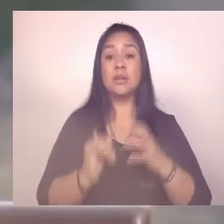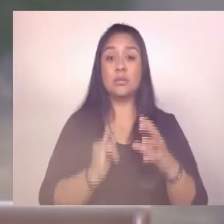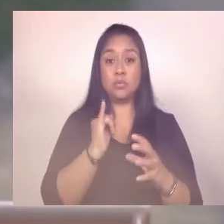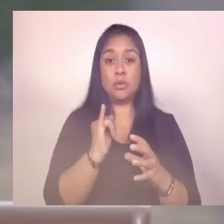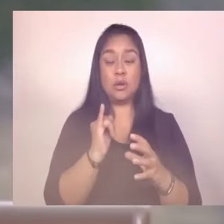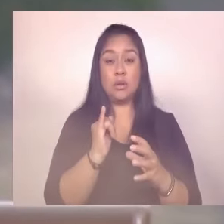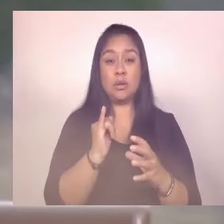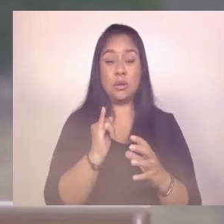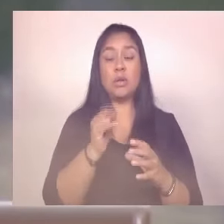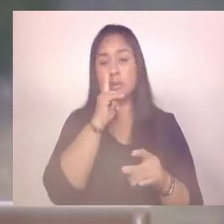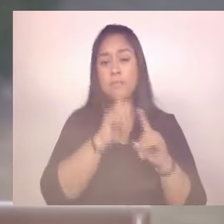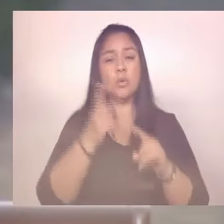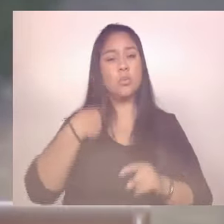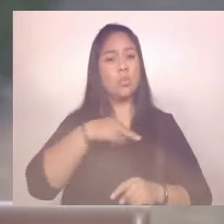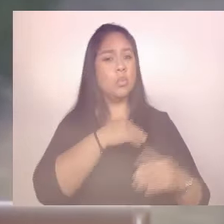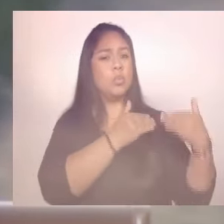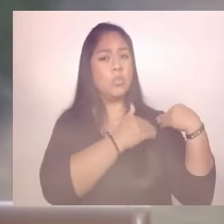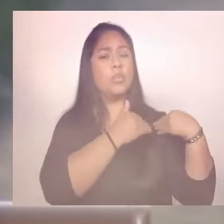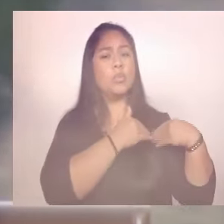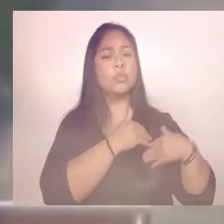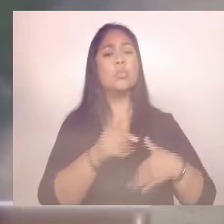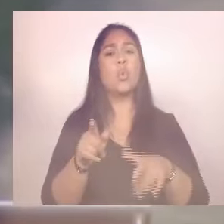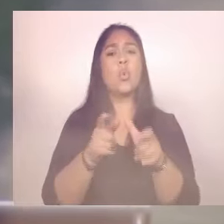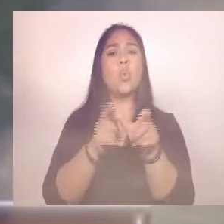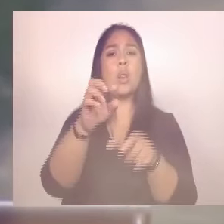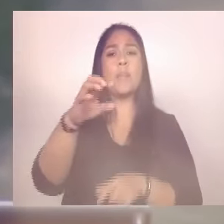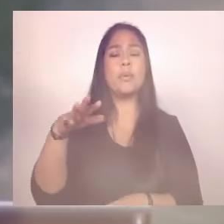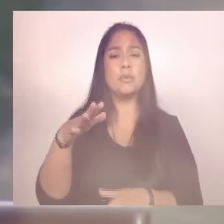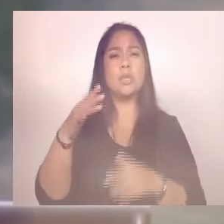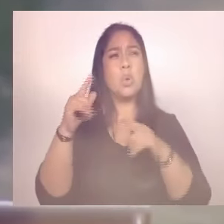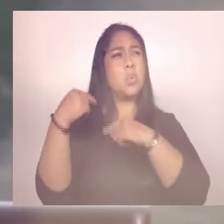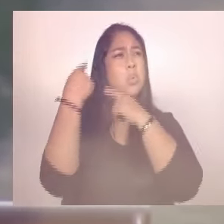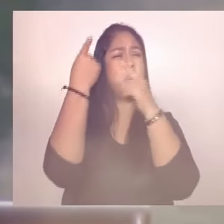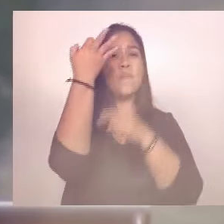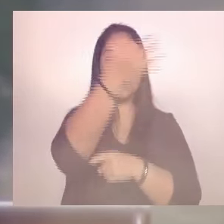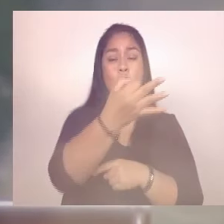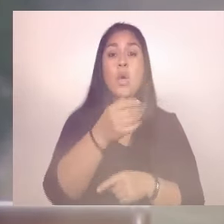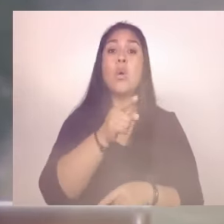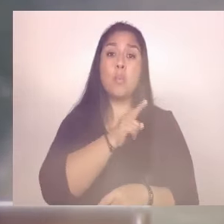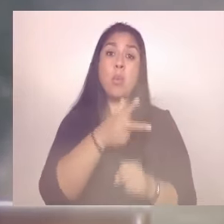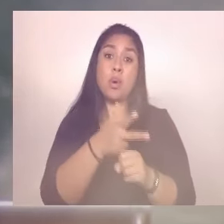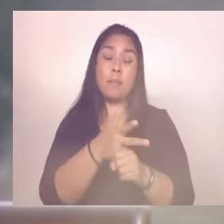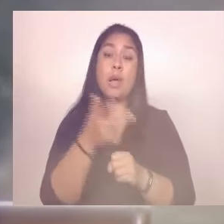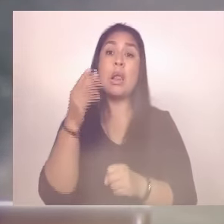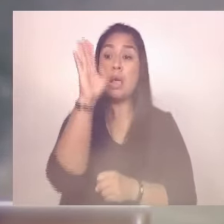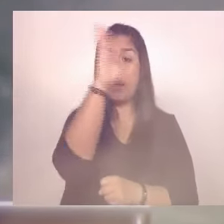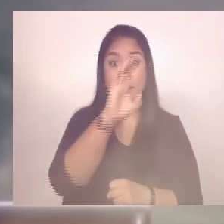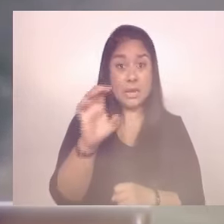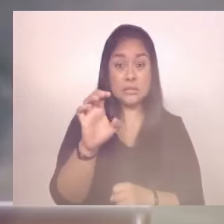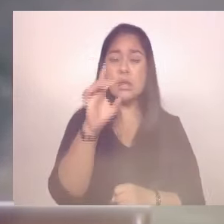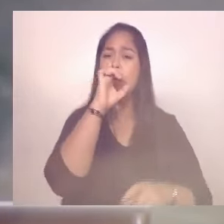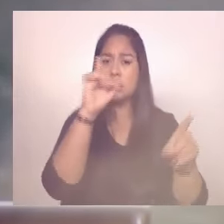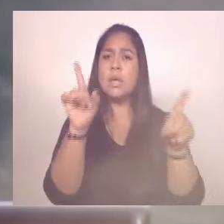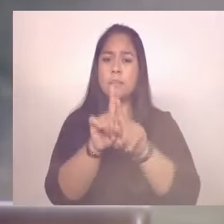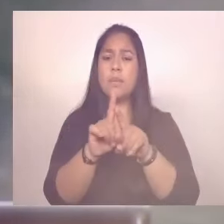derecho internacional y nuestro compromiso con la paz duradera, no solo para Guatemala y Belice, sino